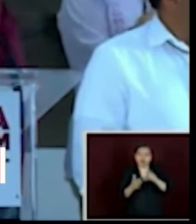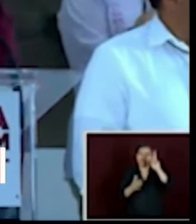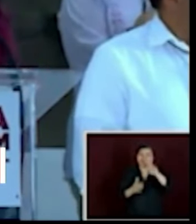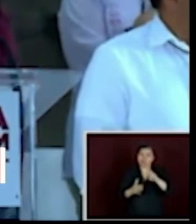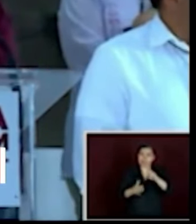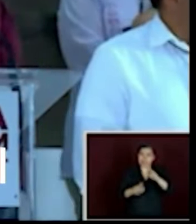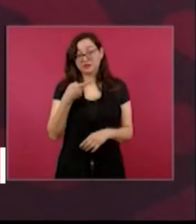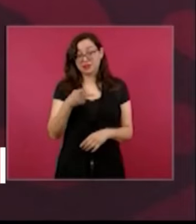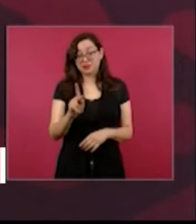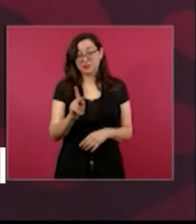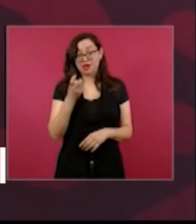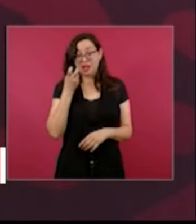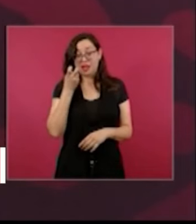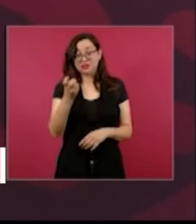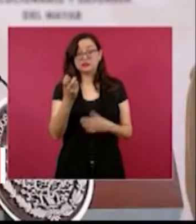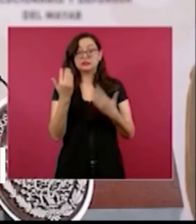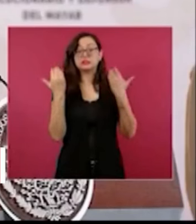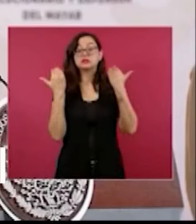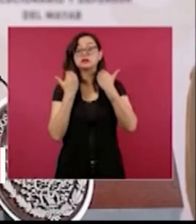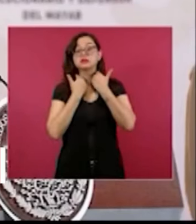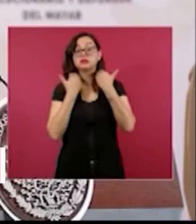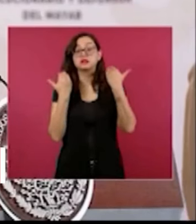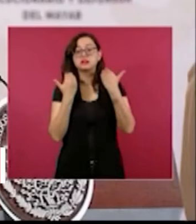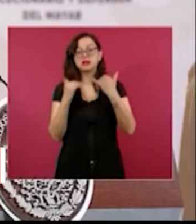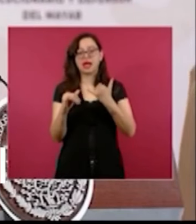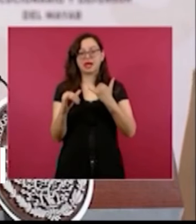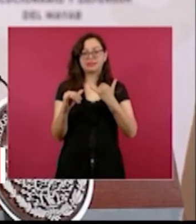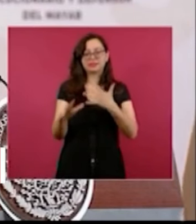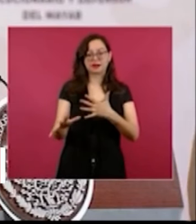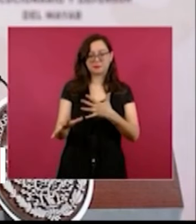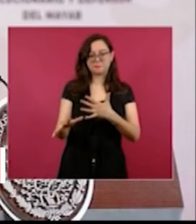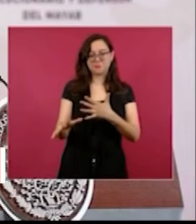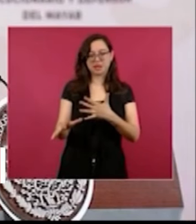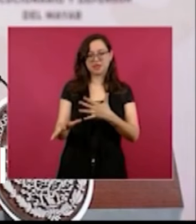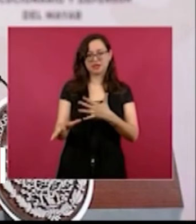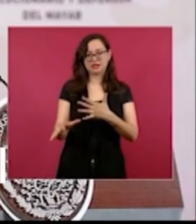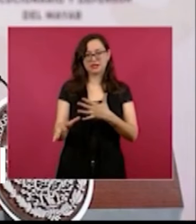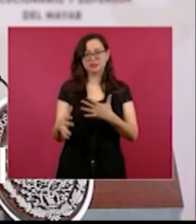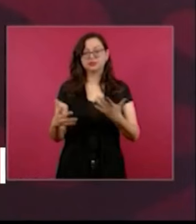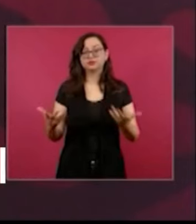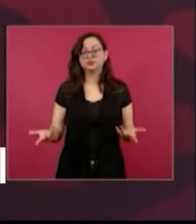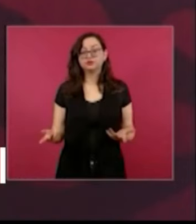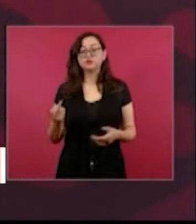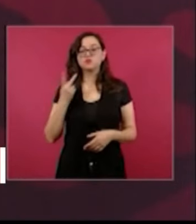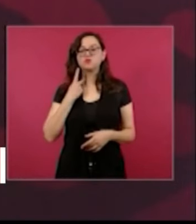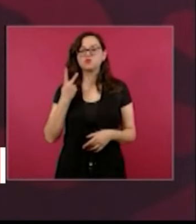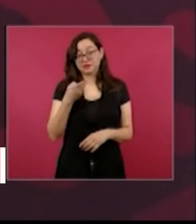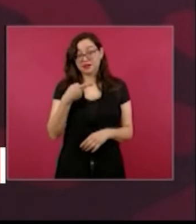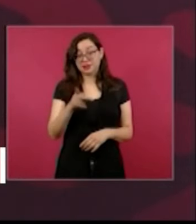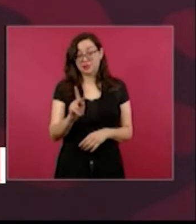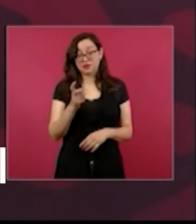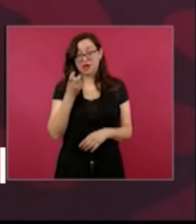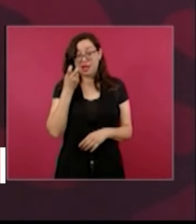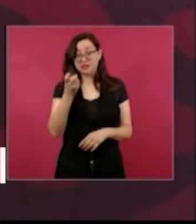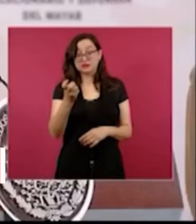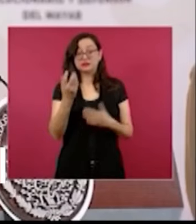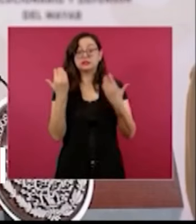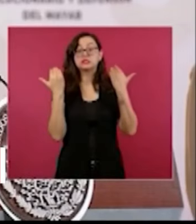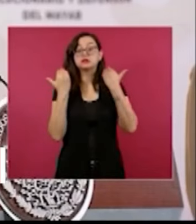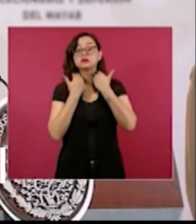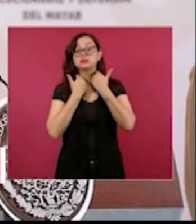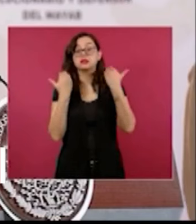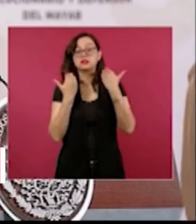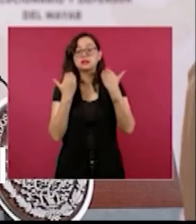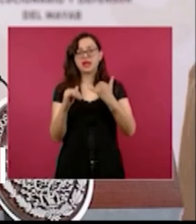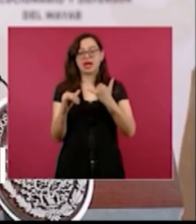presidente trae muy clara cómo ejercer la vigilancia, la seguridad,